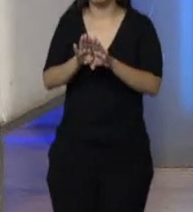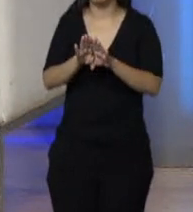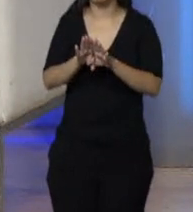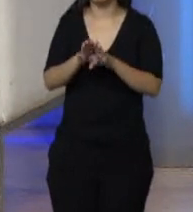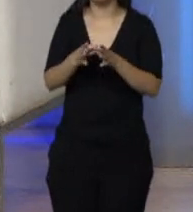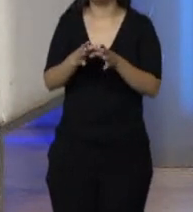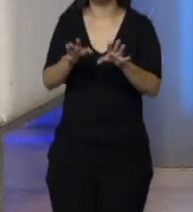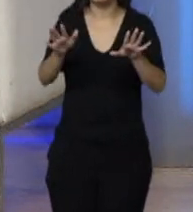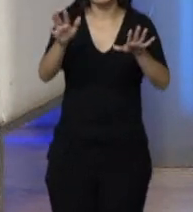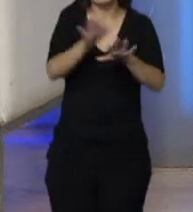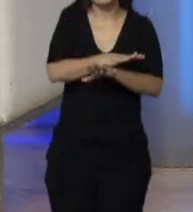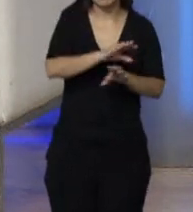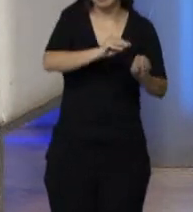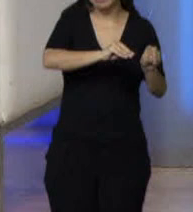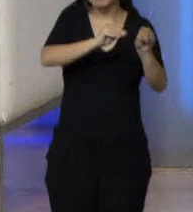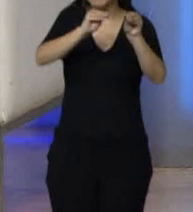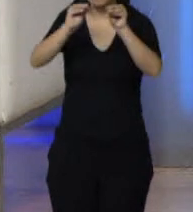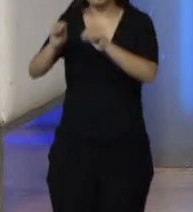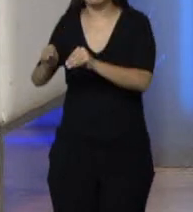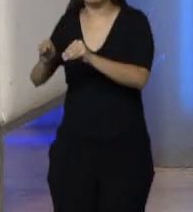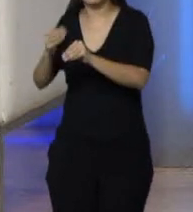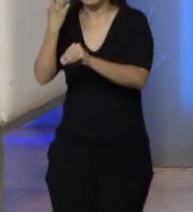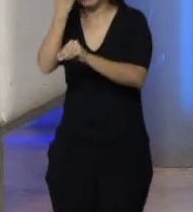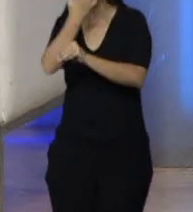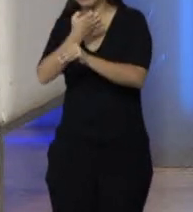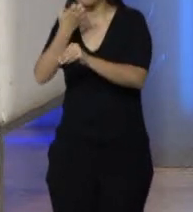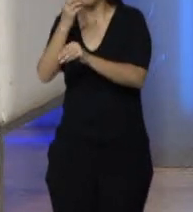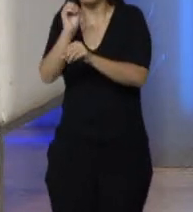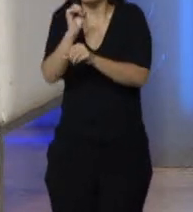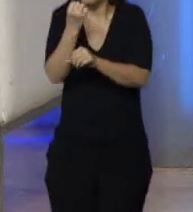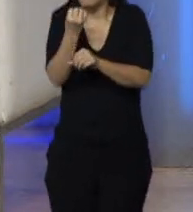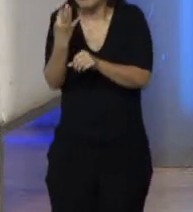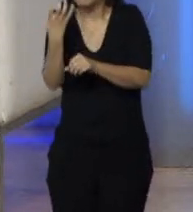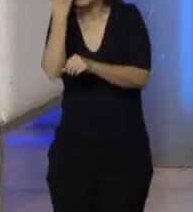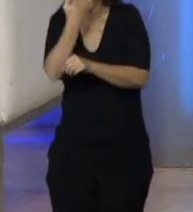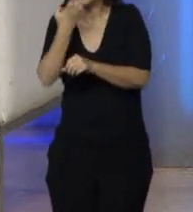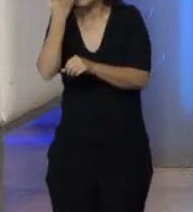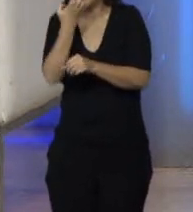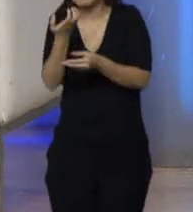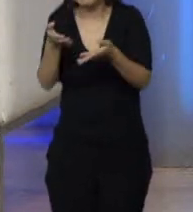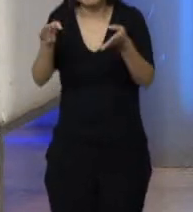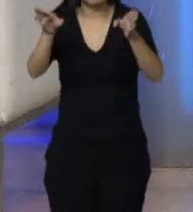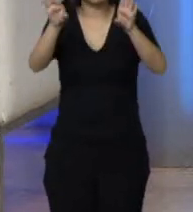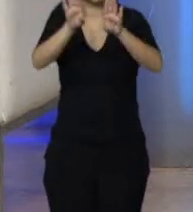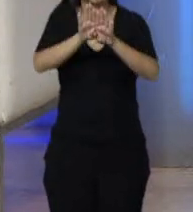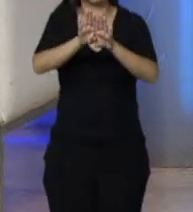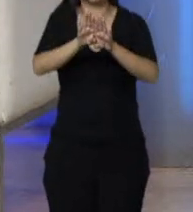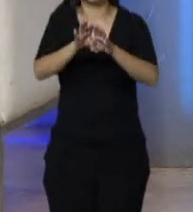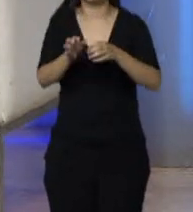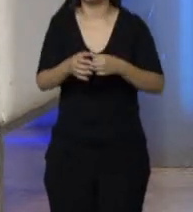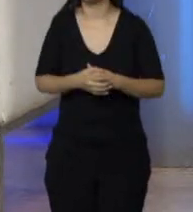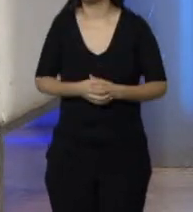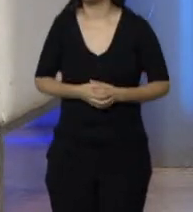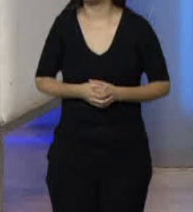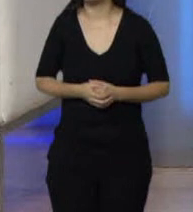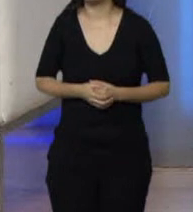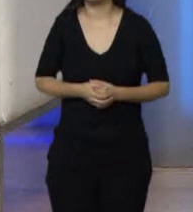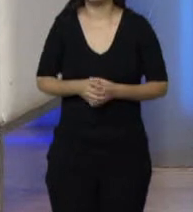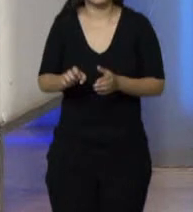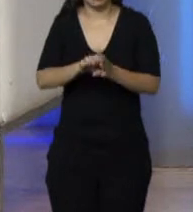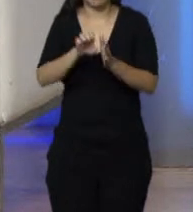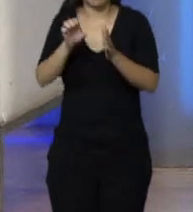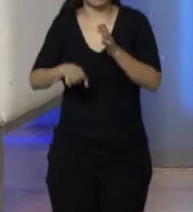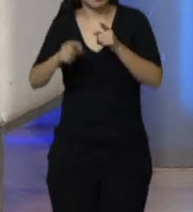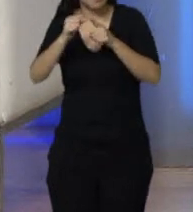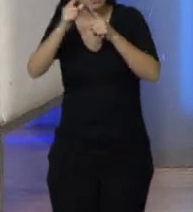o algunas de ellas algunas escuelas han tenido que cerrar si claro lo que pasa es que bueno si nos vamos al escenario de la repubblica y